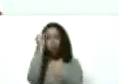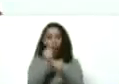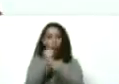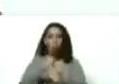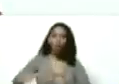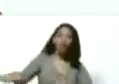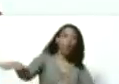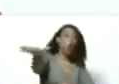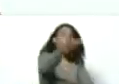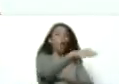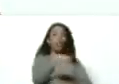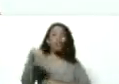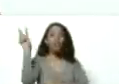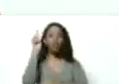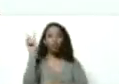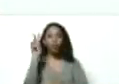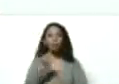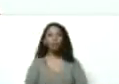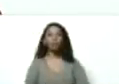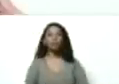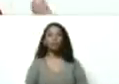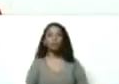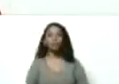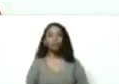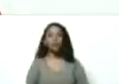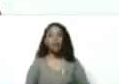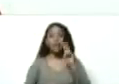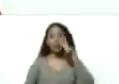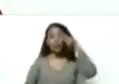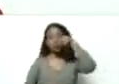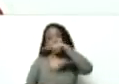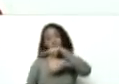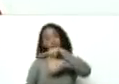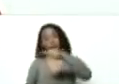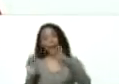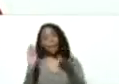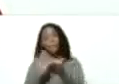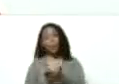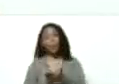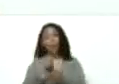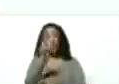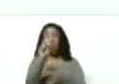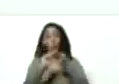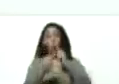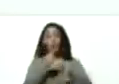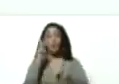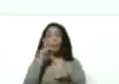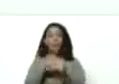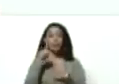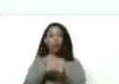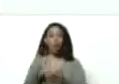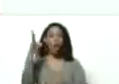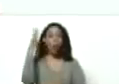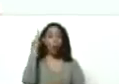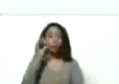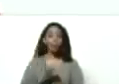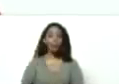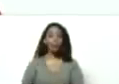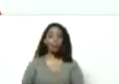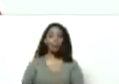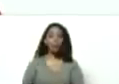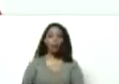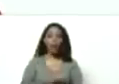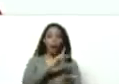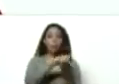y ahí figuraban y se daba se ponían de manifiesto dos cosas primero la participación de la mujer la